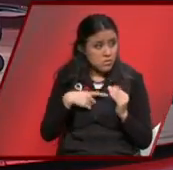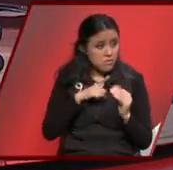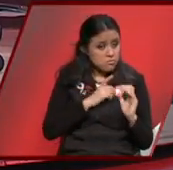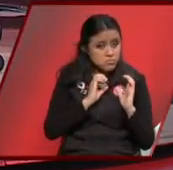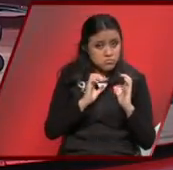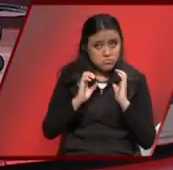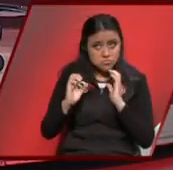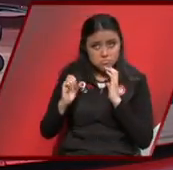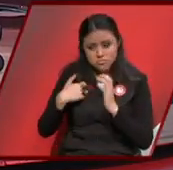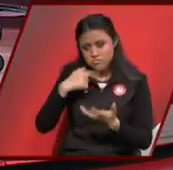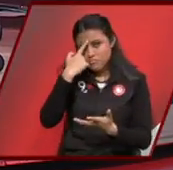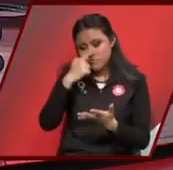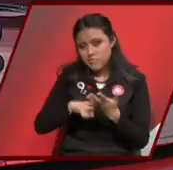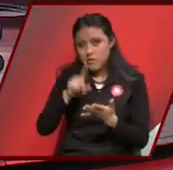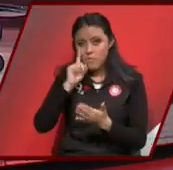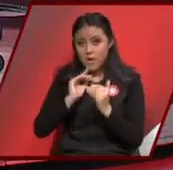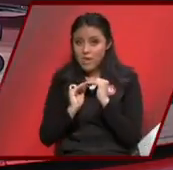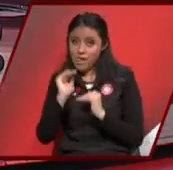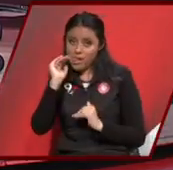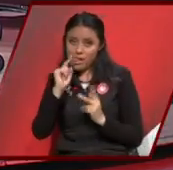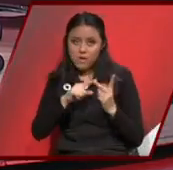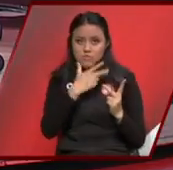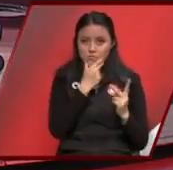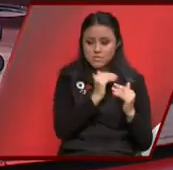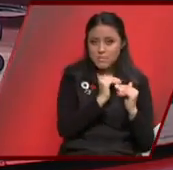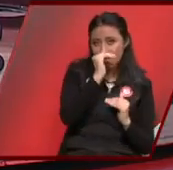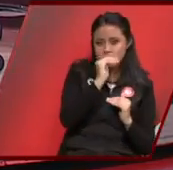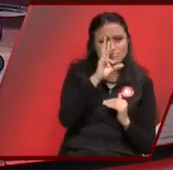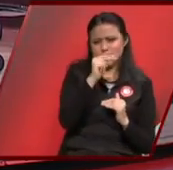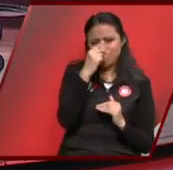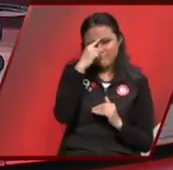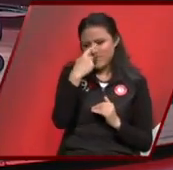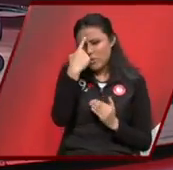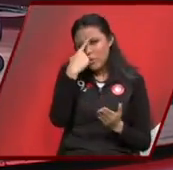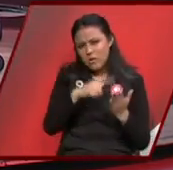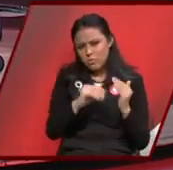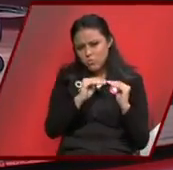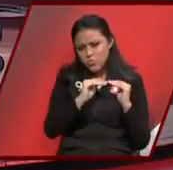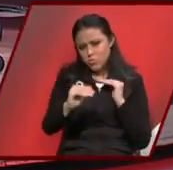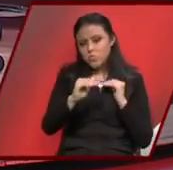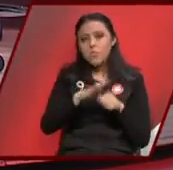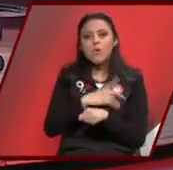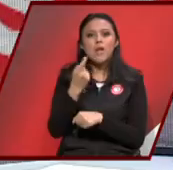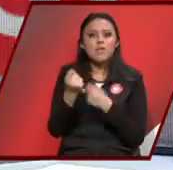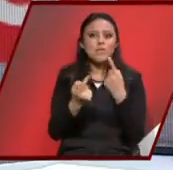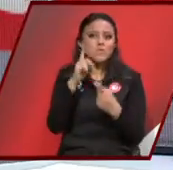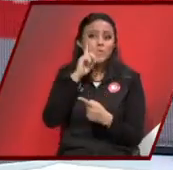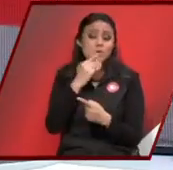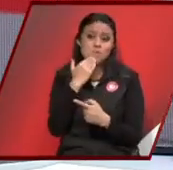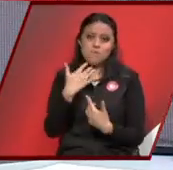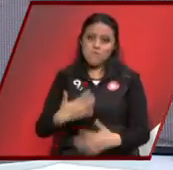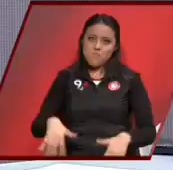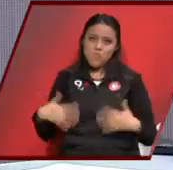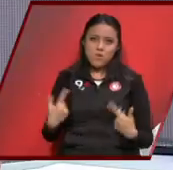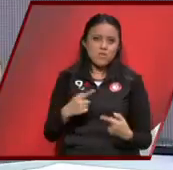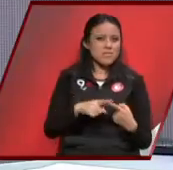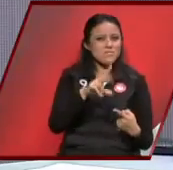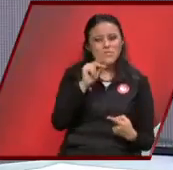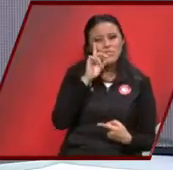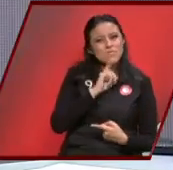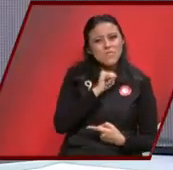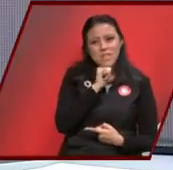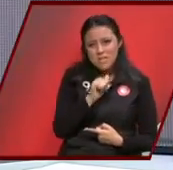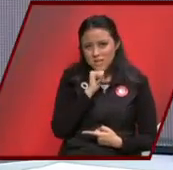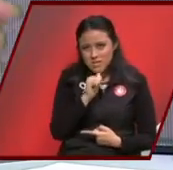procurar. No creo que las mujeres sean más, ni tampoco los hombres. Todos. Porque conozco unas mujeres que son fregoncísimas y unas que no lo son. Así y hombres es. Que son no